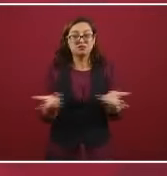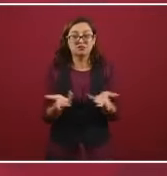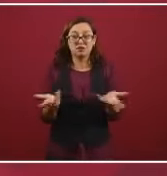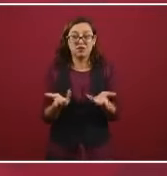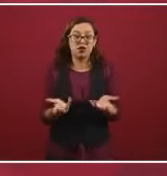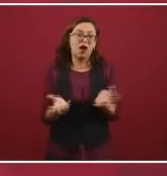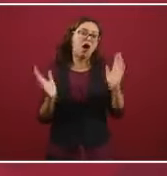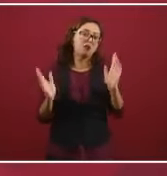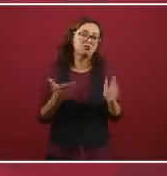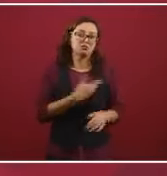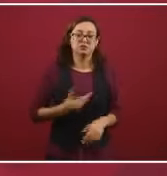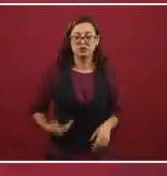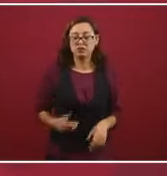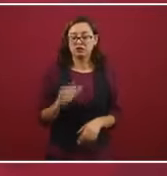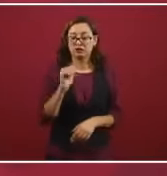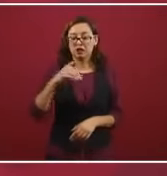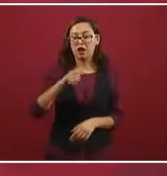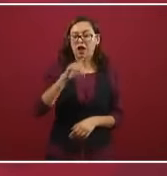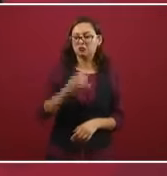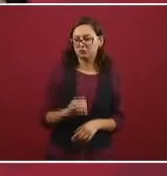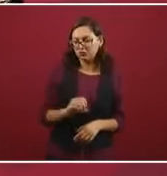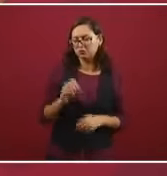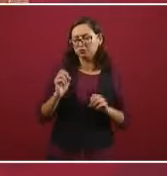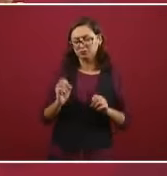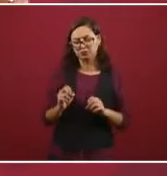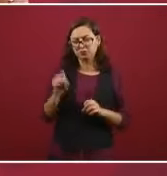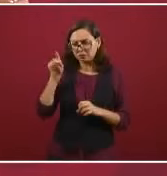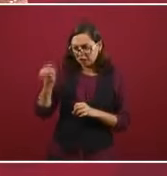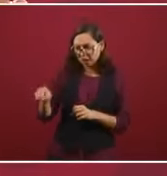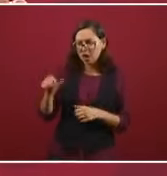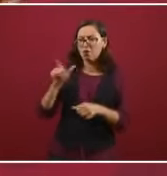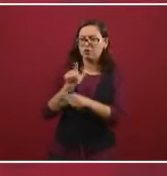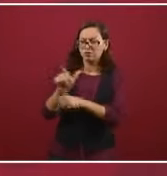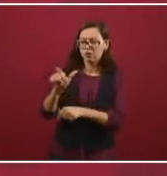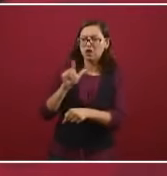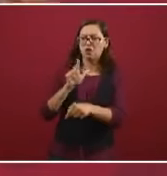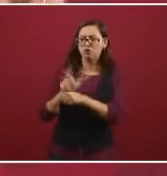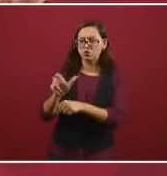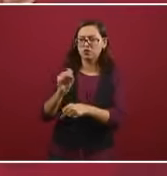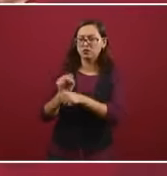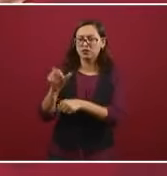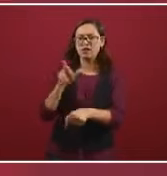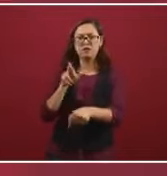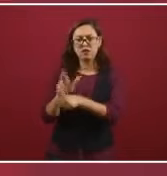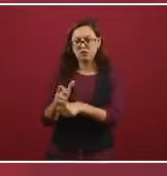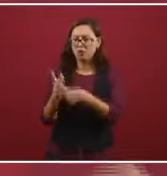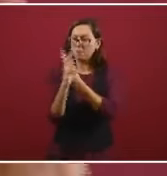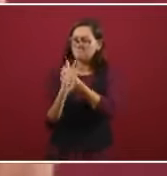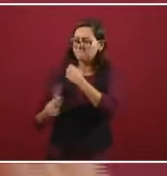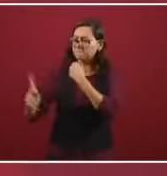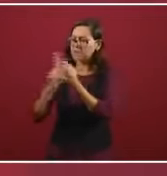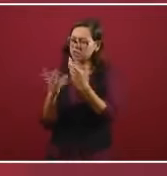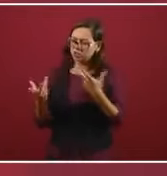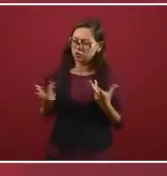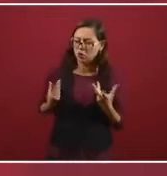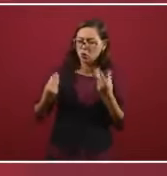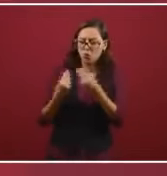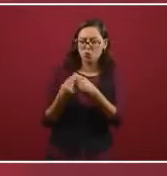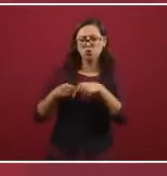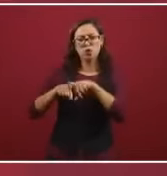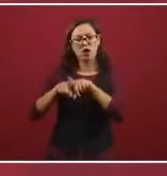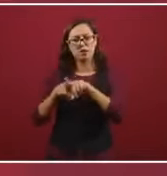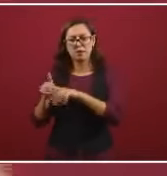presidente López Obrador, a ver, vamos a invertir en Guatemala, Honduras y El Salvador porque son pueblos hermanos y porque siempre hemos